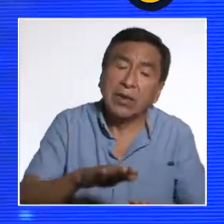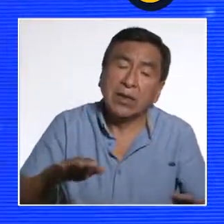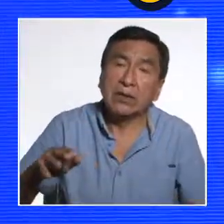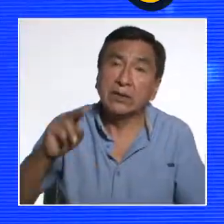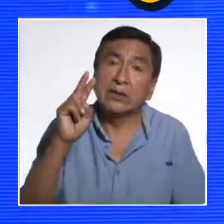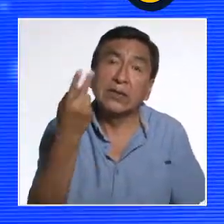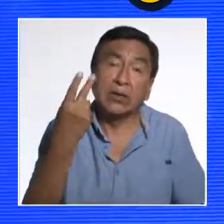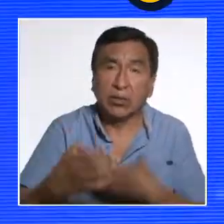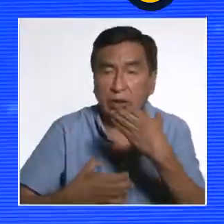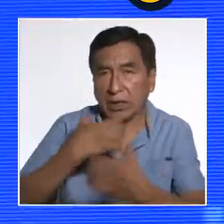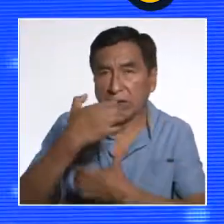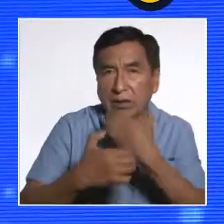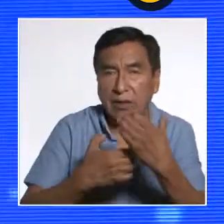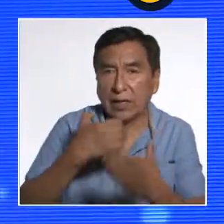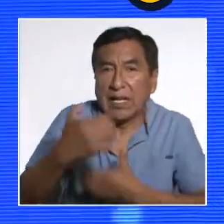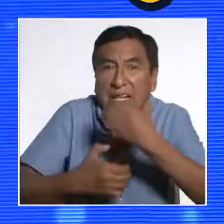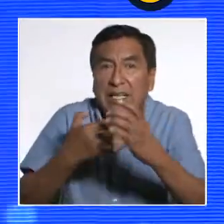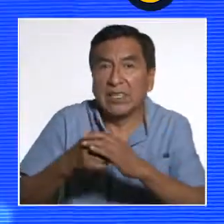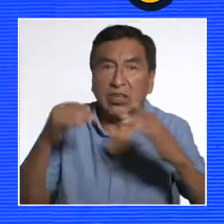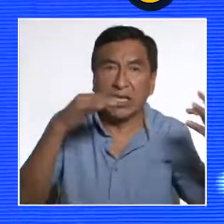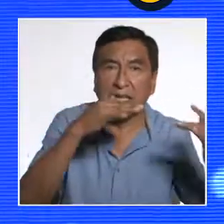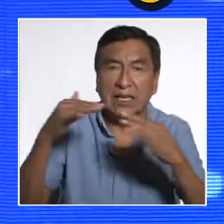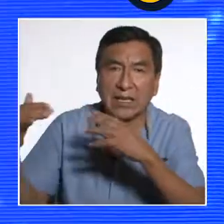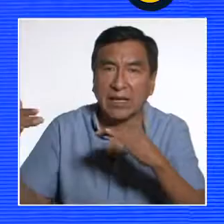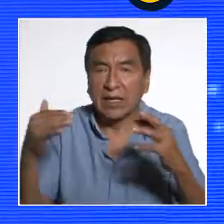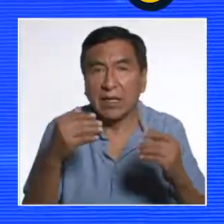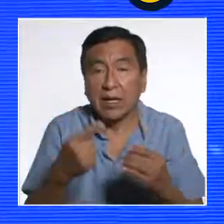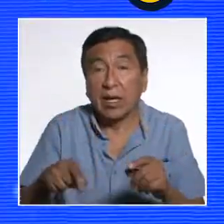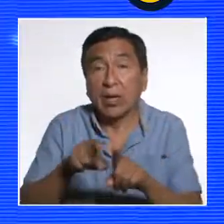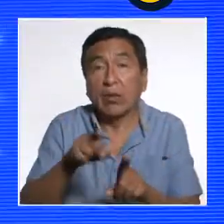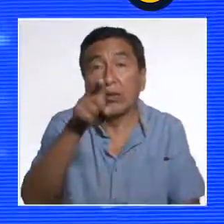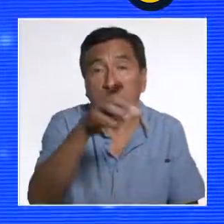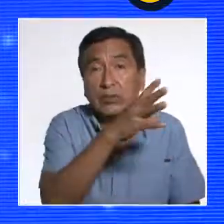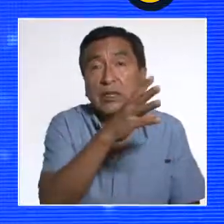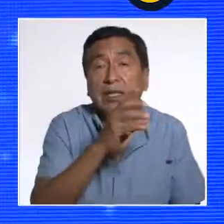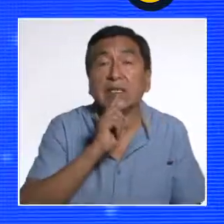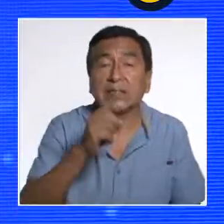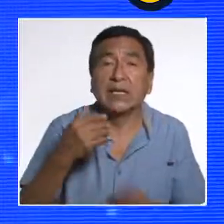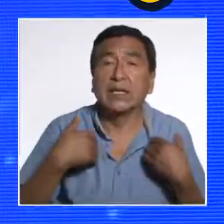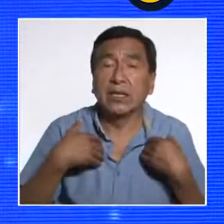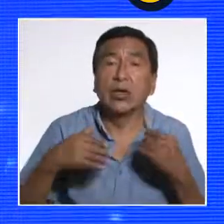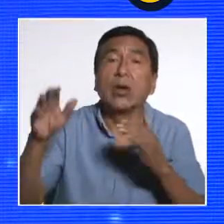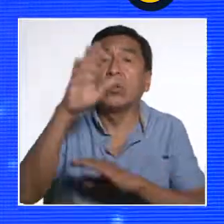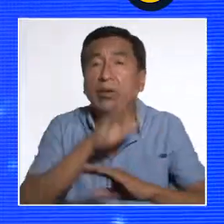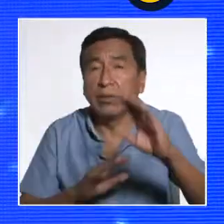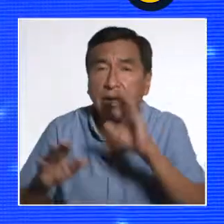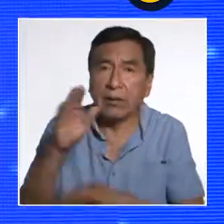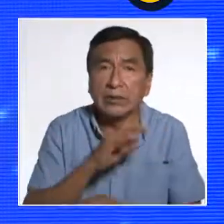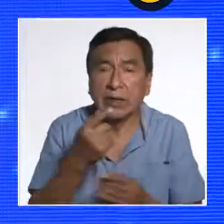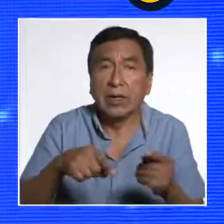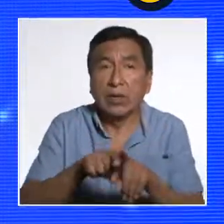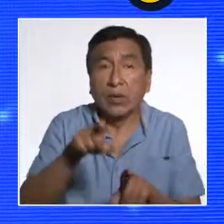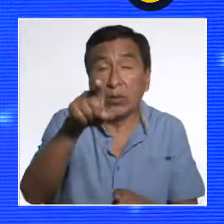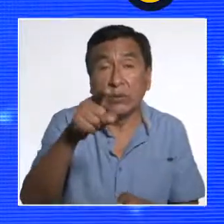grito, el grito de guerra. Cuando usted está pasando problemas, cuando usted